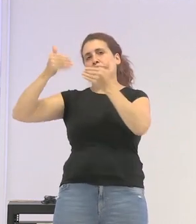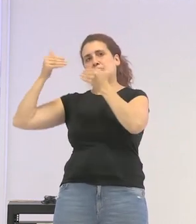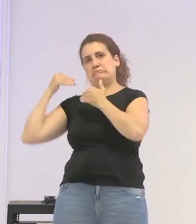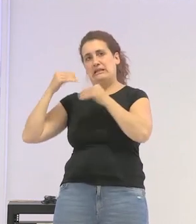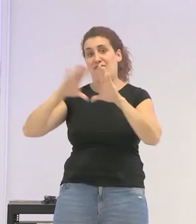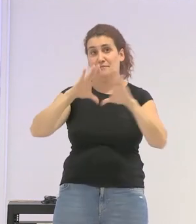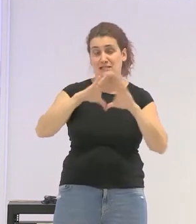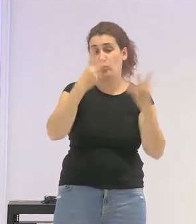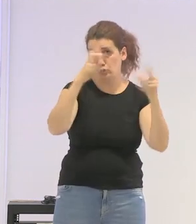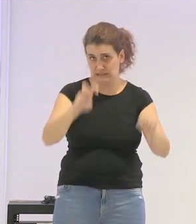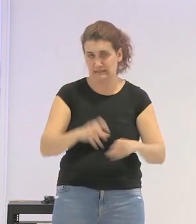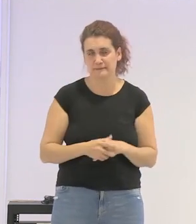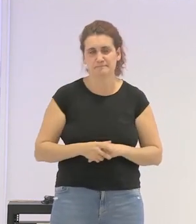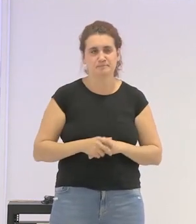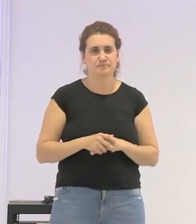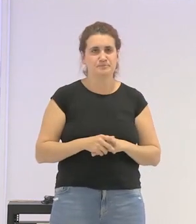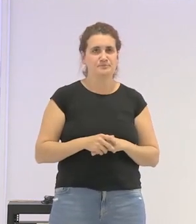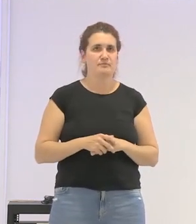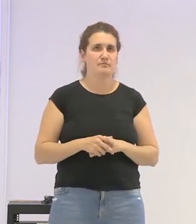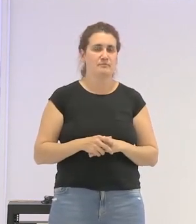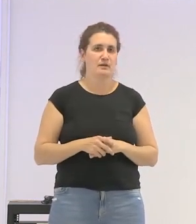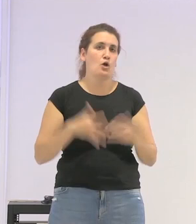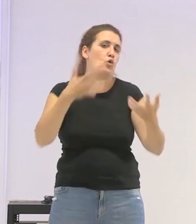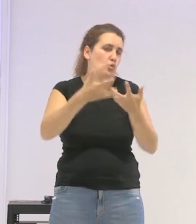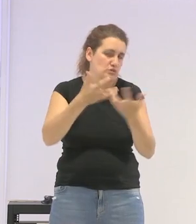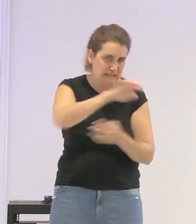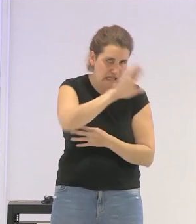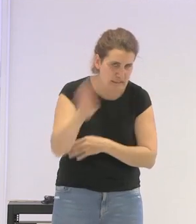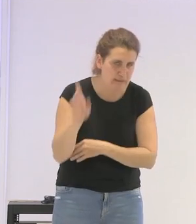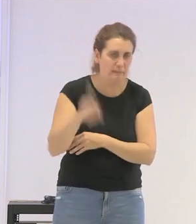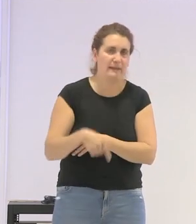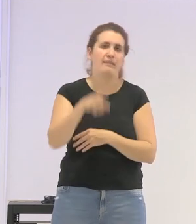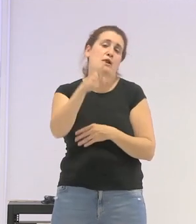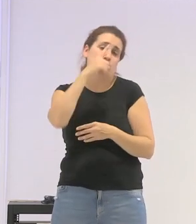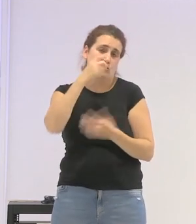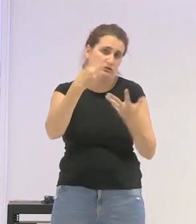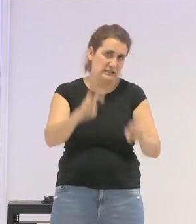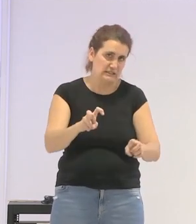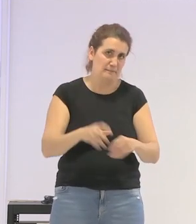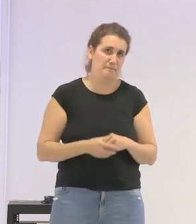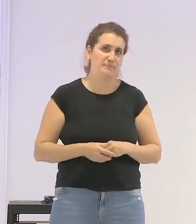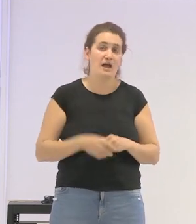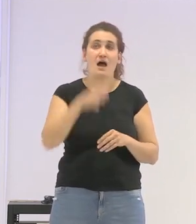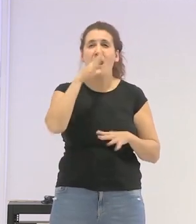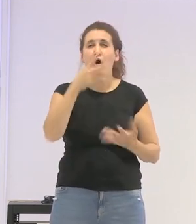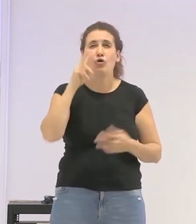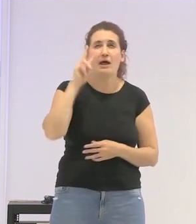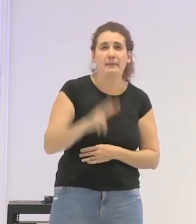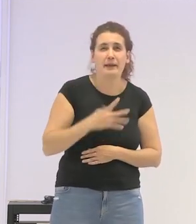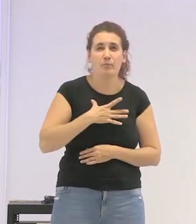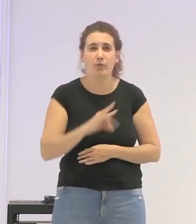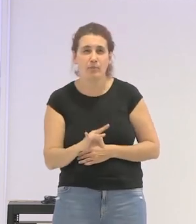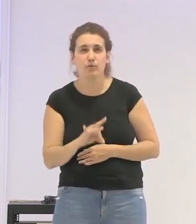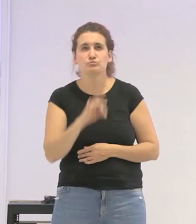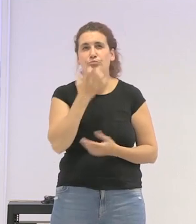feminismo de los 70, ¿no? Y las luchas LGTBI de los 70. Entonces, bueno, ahora podemos ver también como un poco